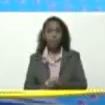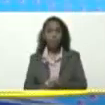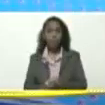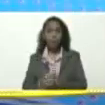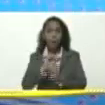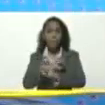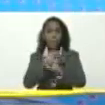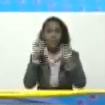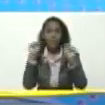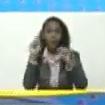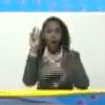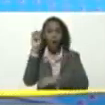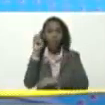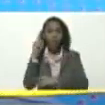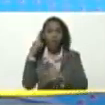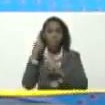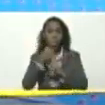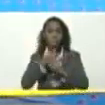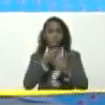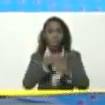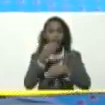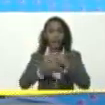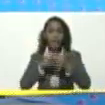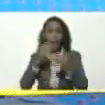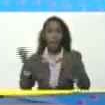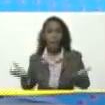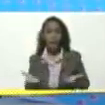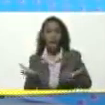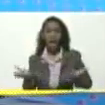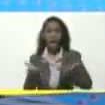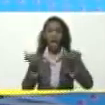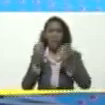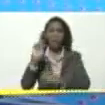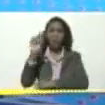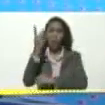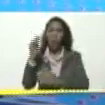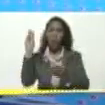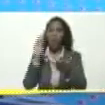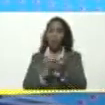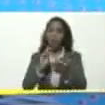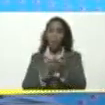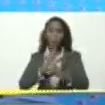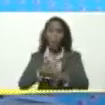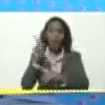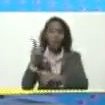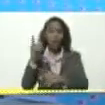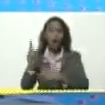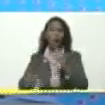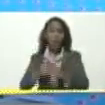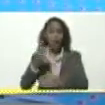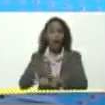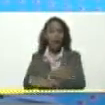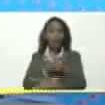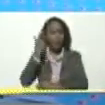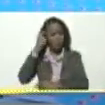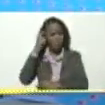amaneciendo el viernes, iban a atacar, iban a incendiar por segunda vez, porque ya fue atacado una vez, recuerden